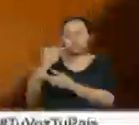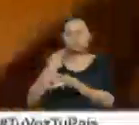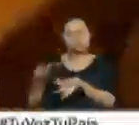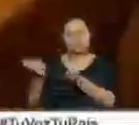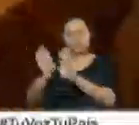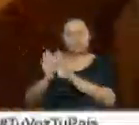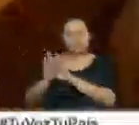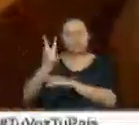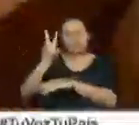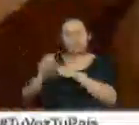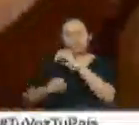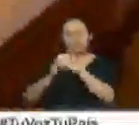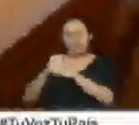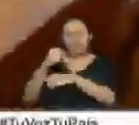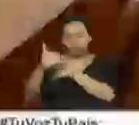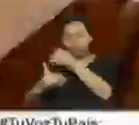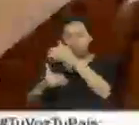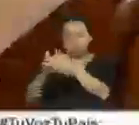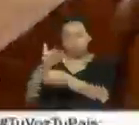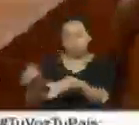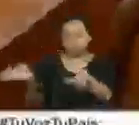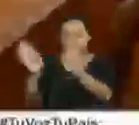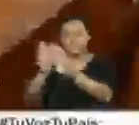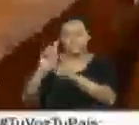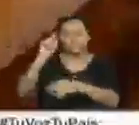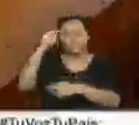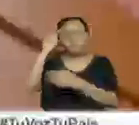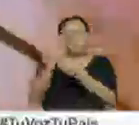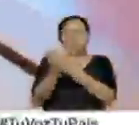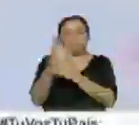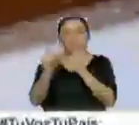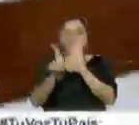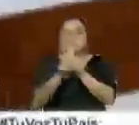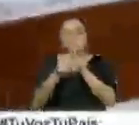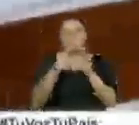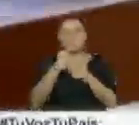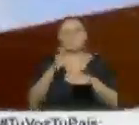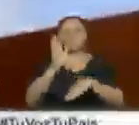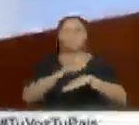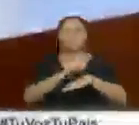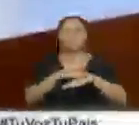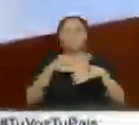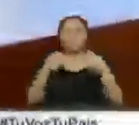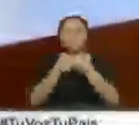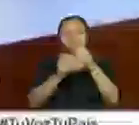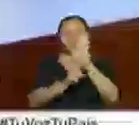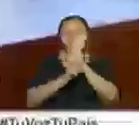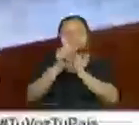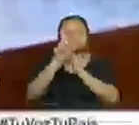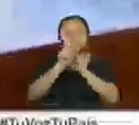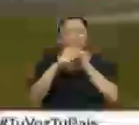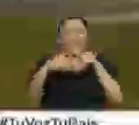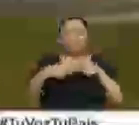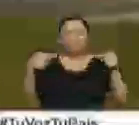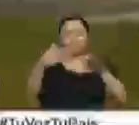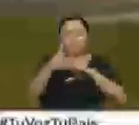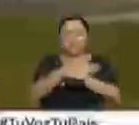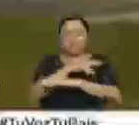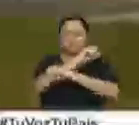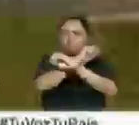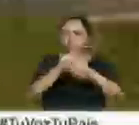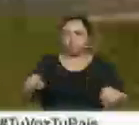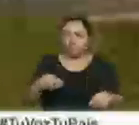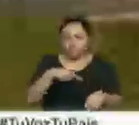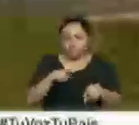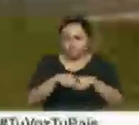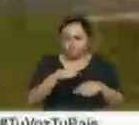máximo de 30 años. La nueva ley del gobierno suizo se puso en marcha tras el accidente nuclear de Fukushima en Japón en 2011. El objetivo es